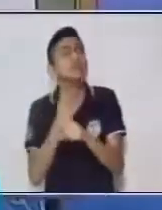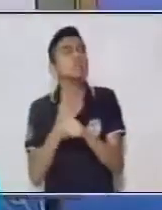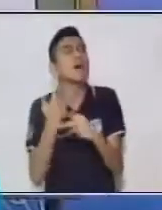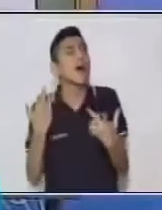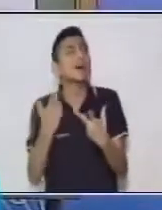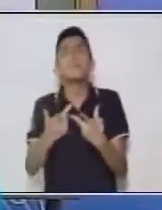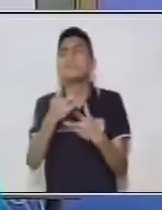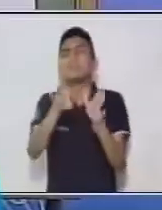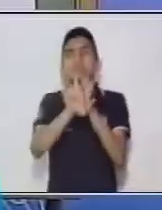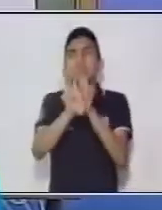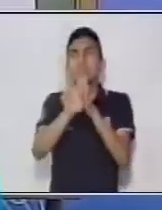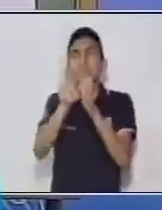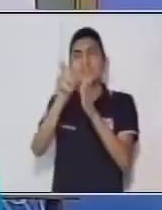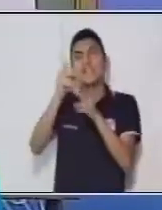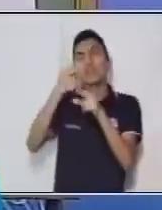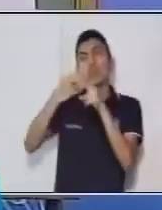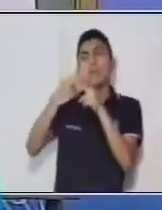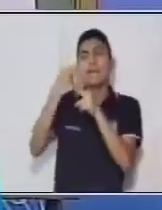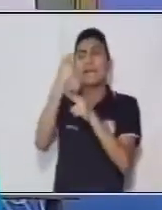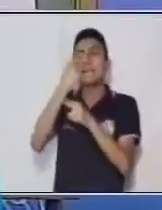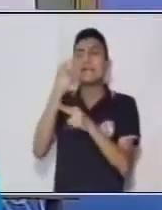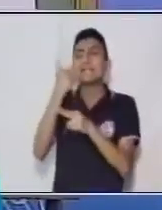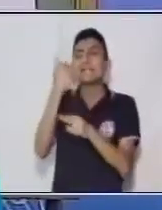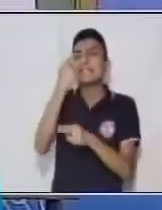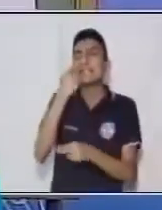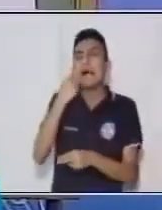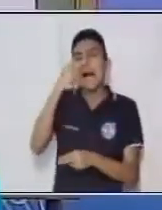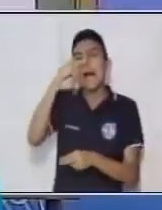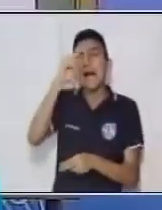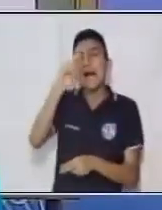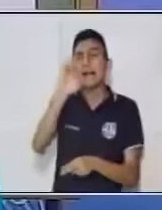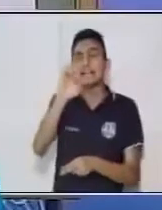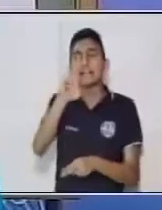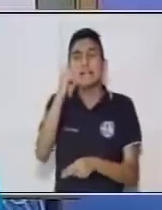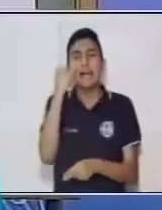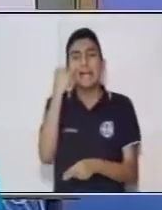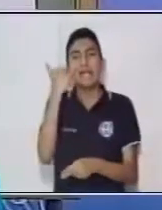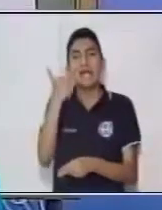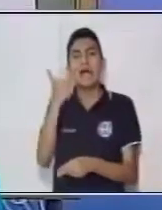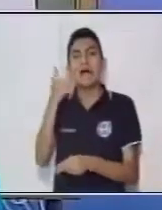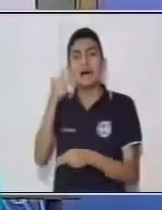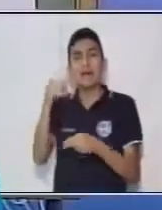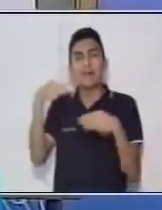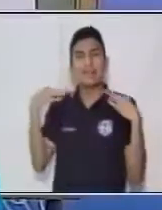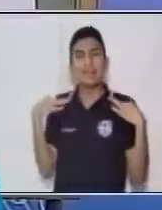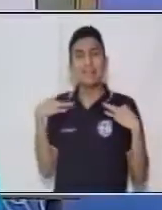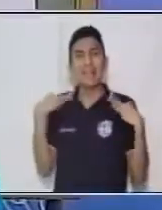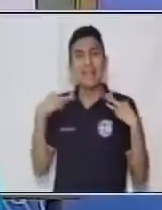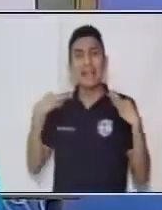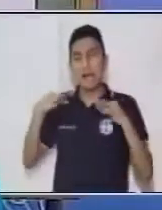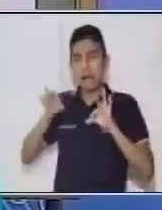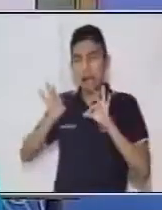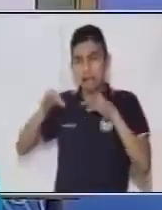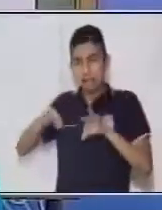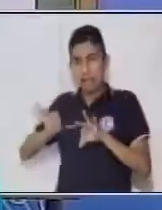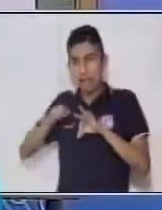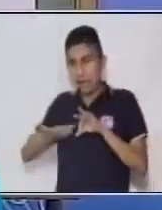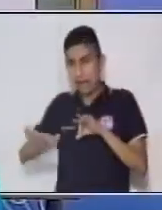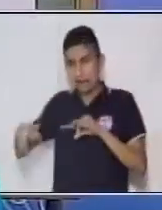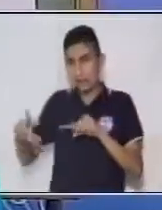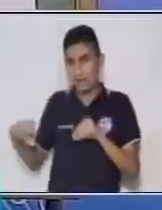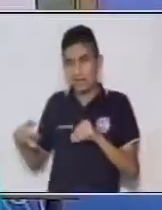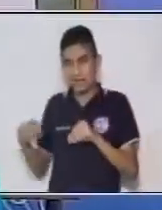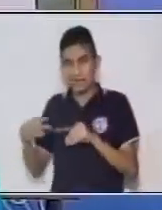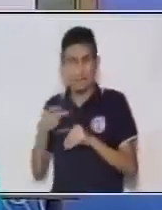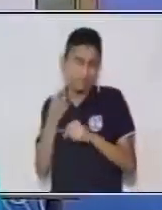También, ¿verdad?, la modista lo utiliza para cortar algunas prendas, ¿verdad?, alguna ropa.